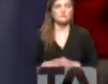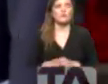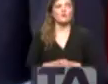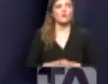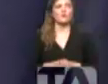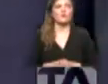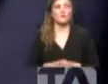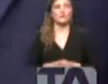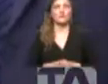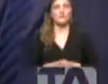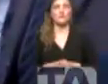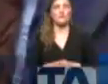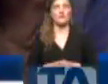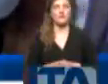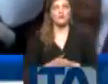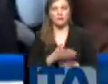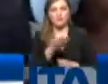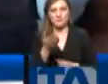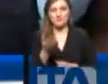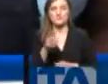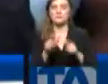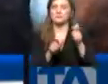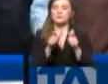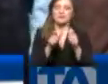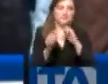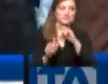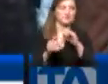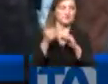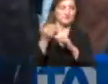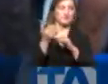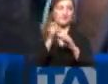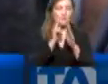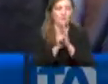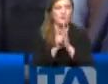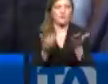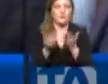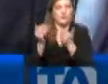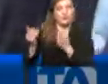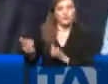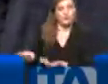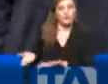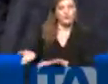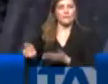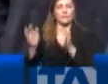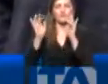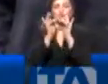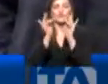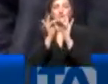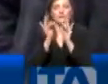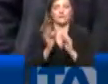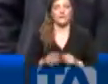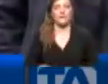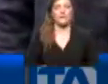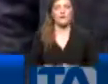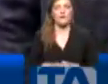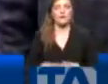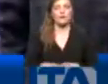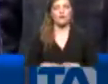aquí de Mejía y también a ustedes, a la ciudadanía, para que nos envíen sus denuncias a nuestras líneas de contacto. De primera